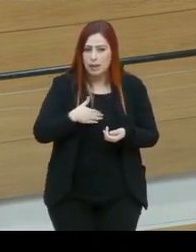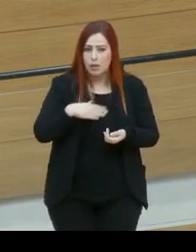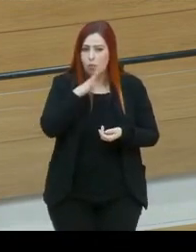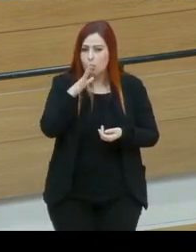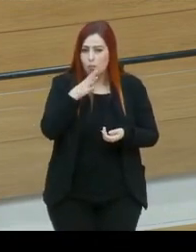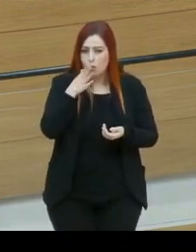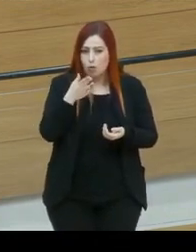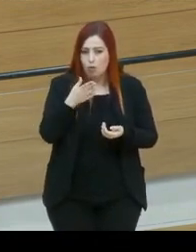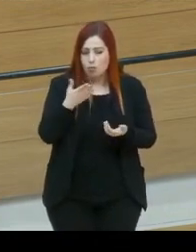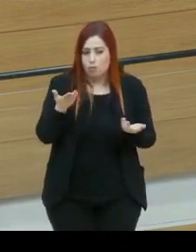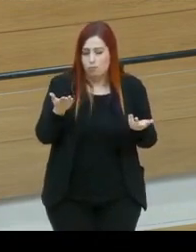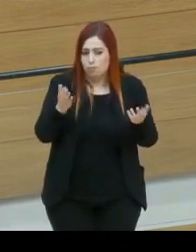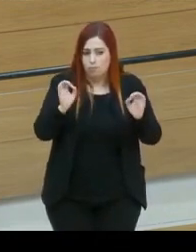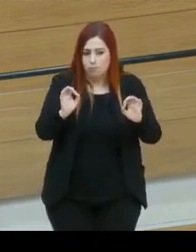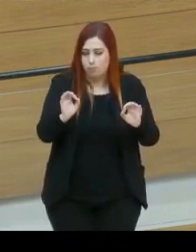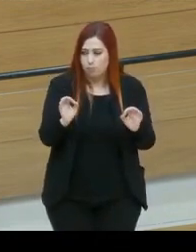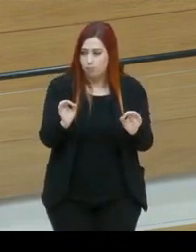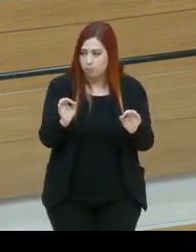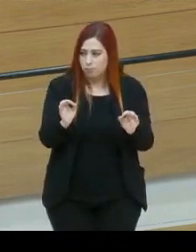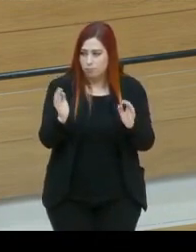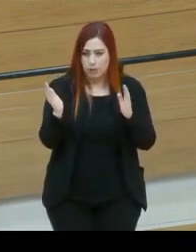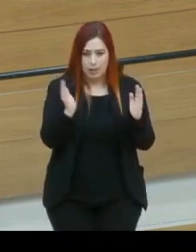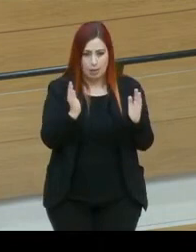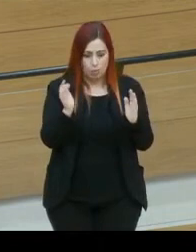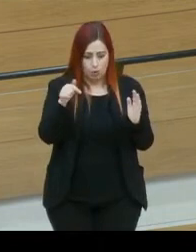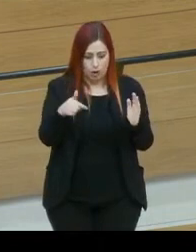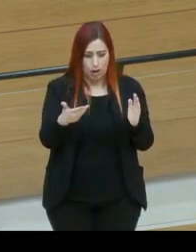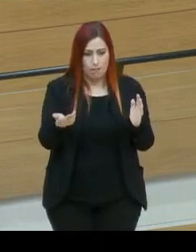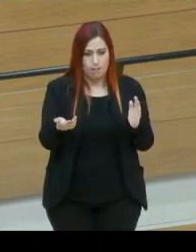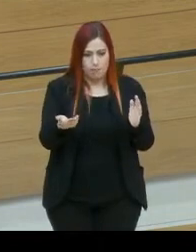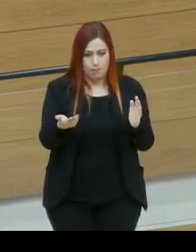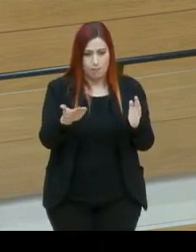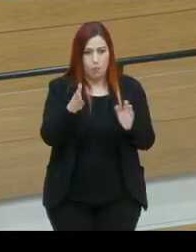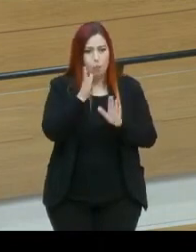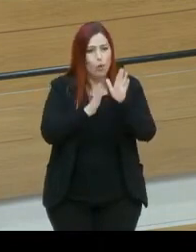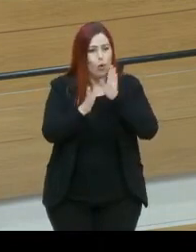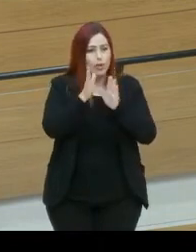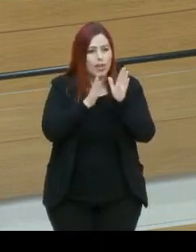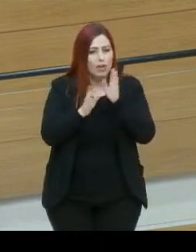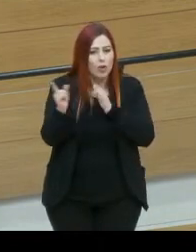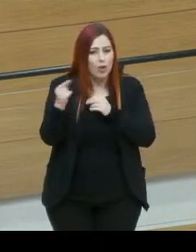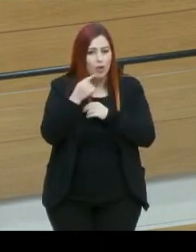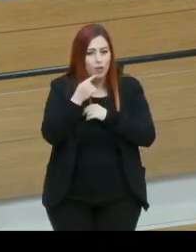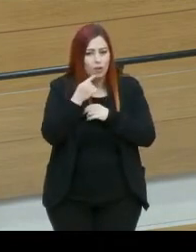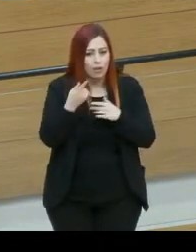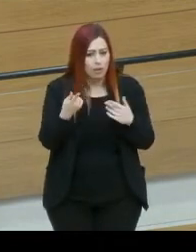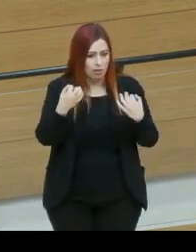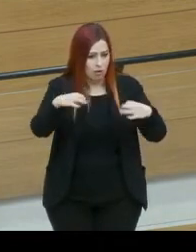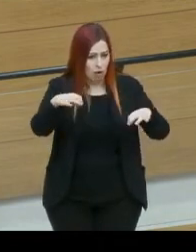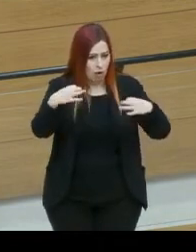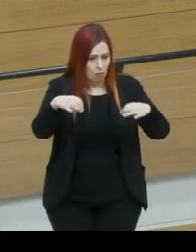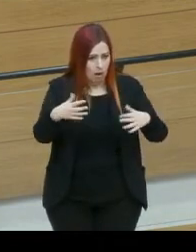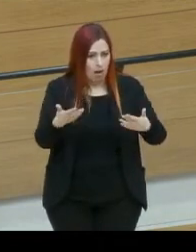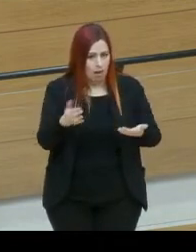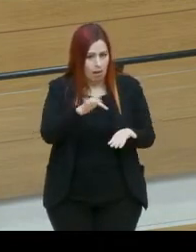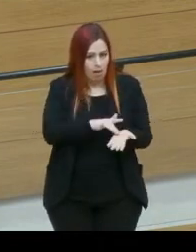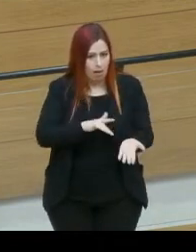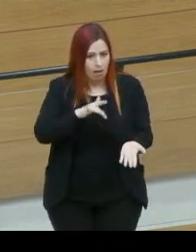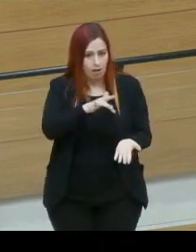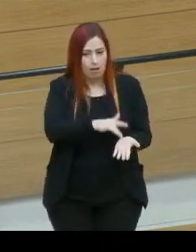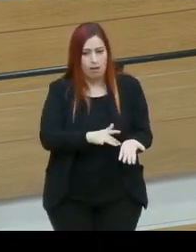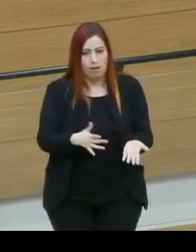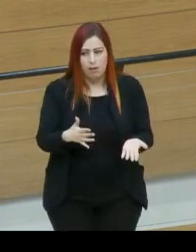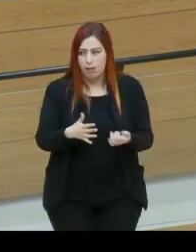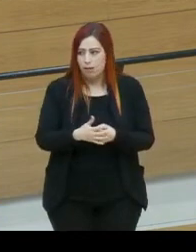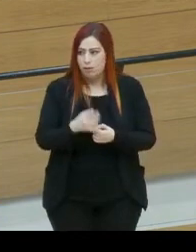fin y al cabo, en esta época, pues el botellón, como has dicho, es algo bastante normal y bueno, no se sabe